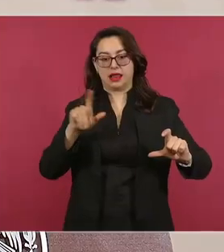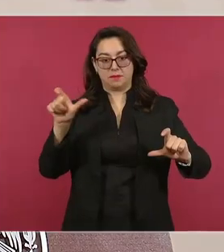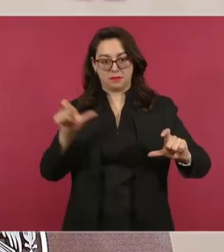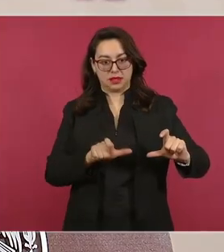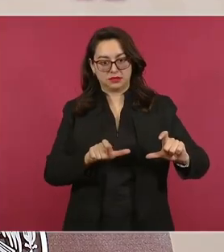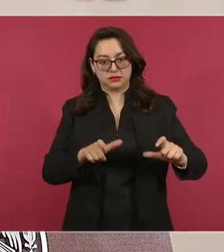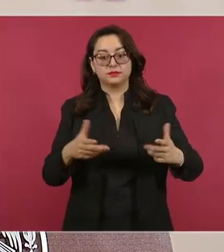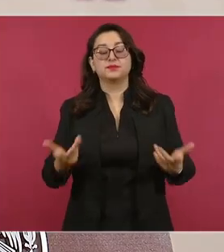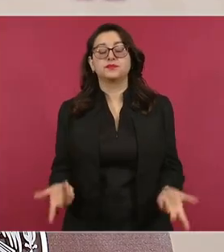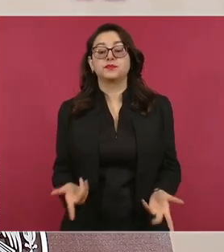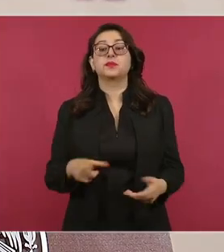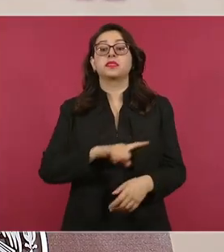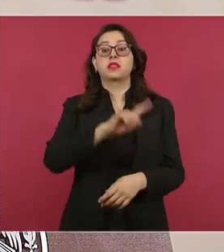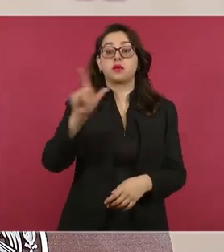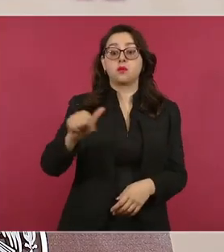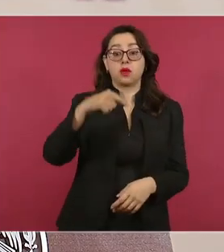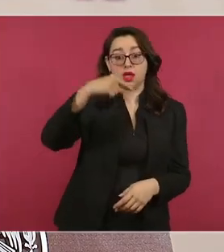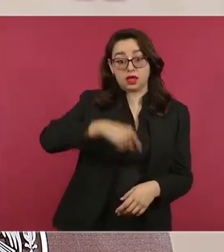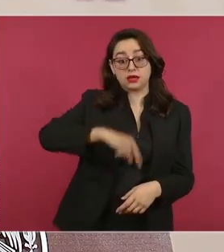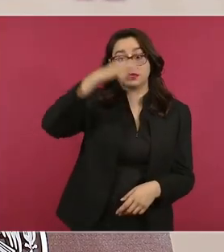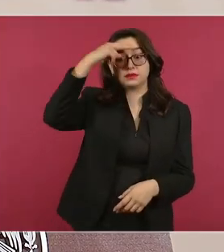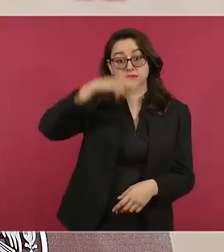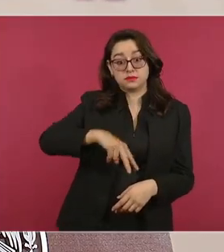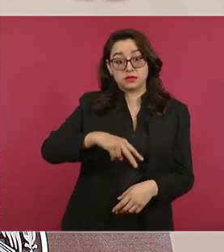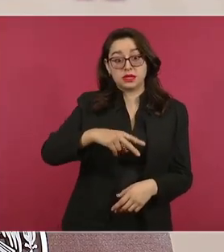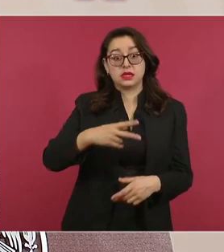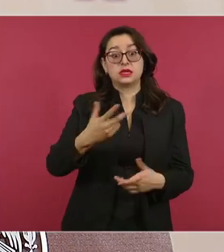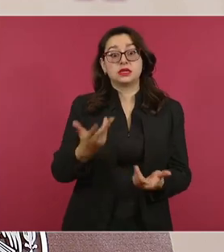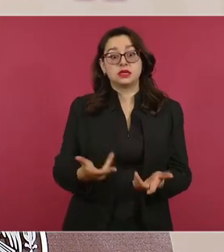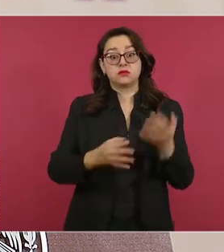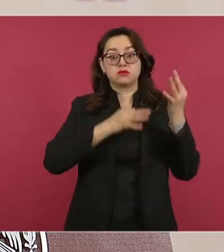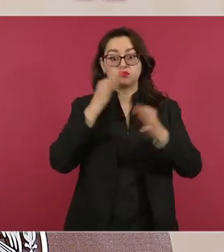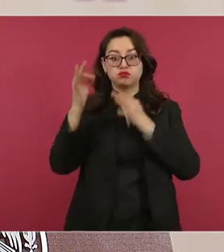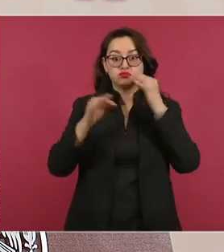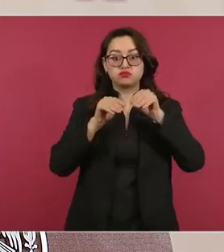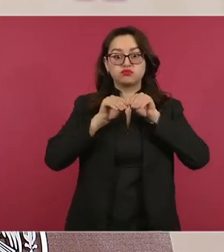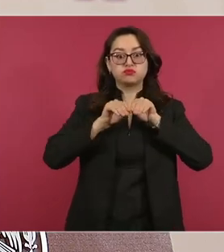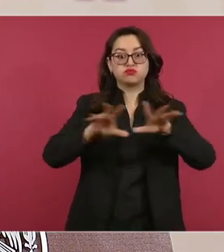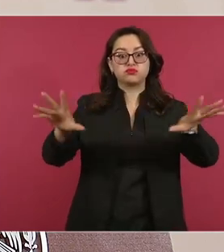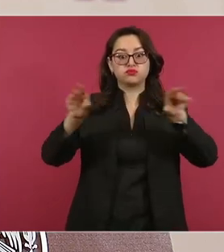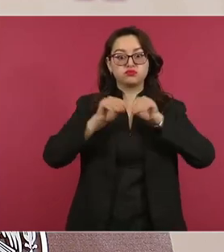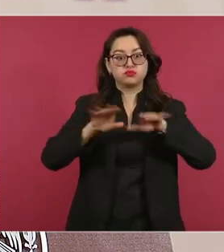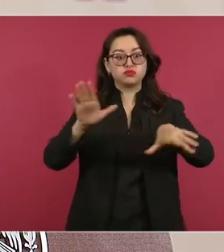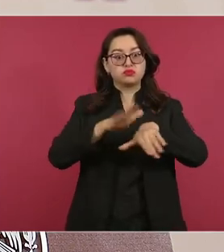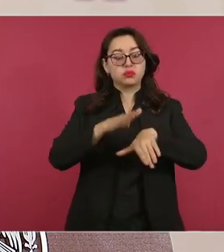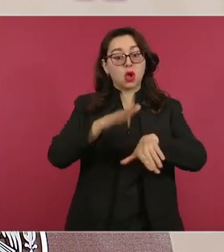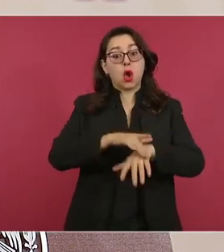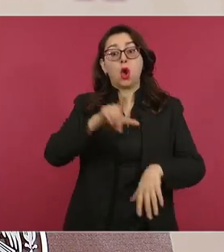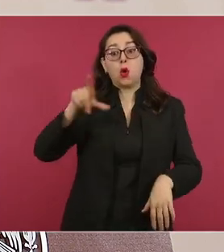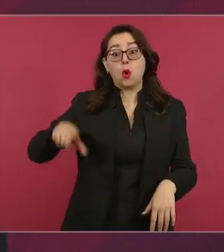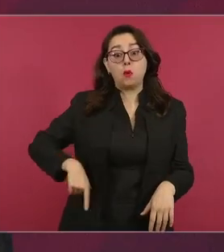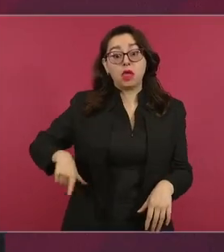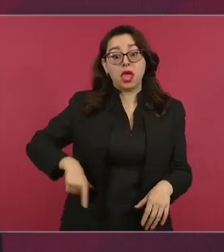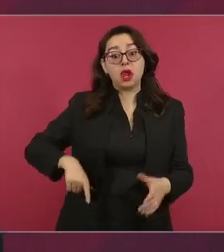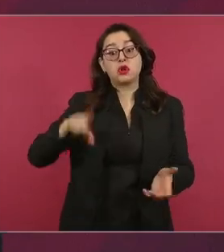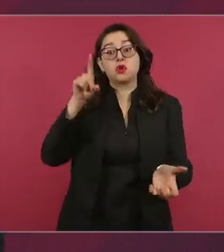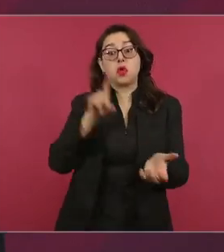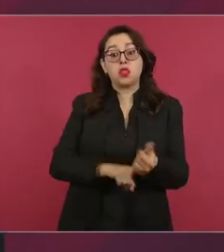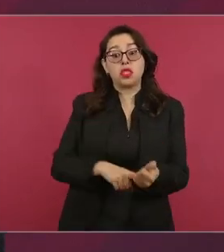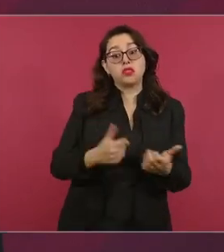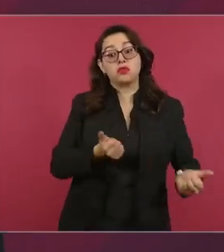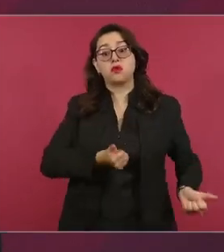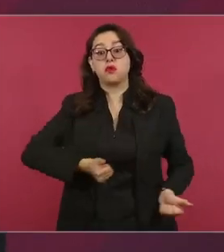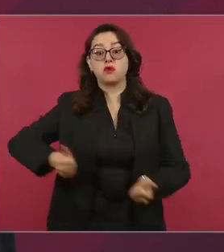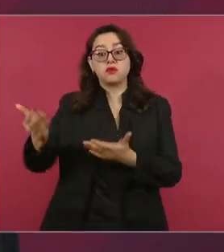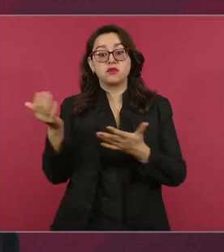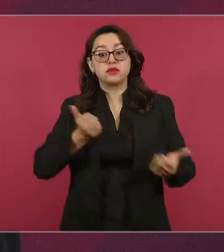en medios de comunicación y en redes sociales, dijeron que funcionarios del gobierno traficaban metanfetaminas a China